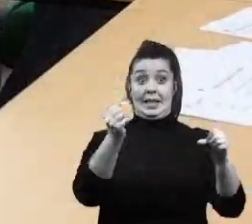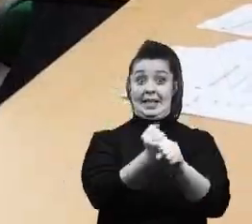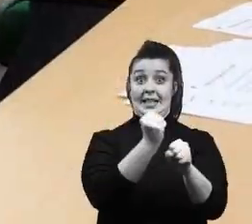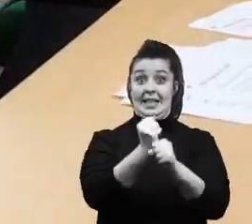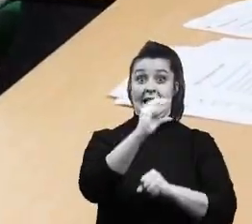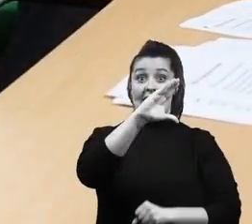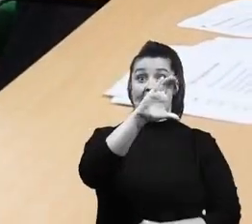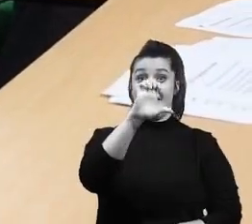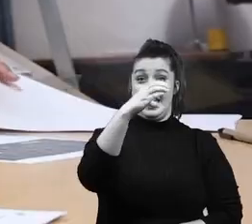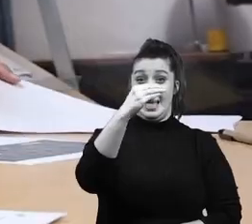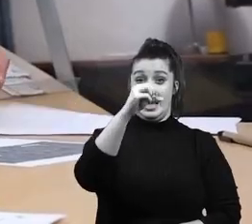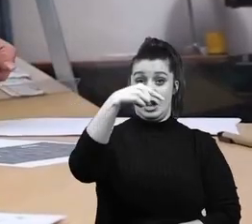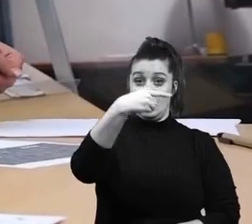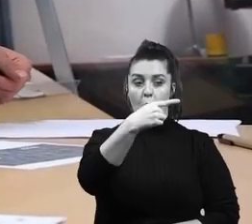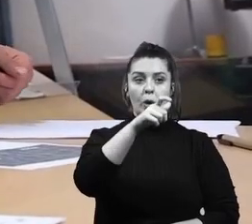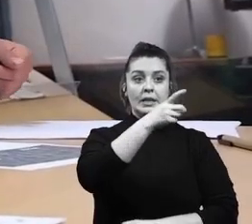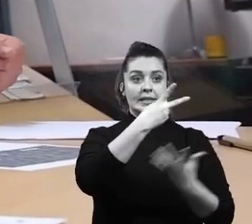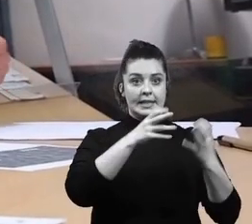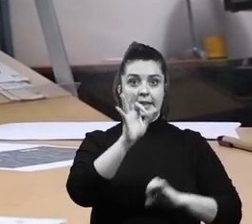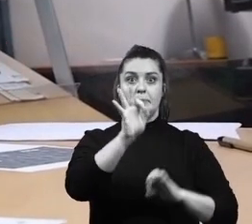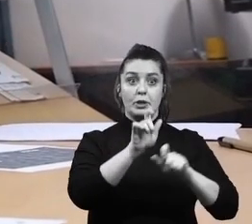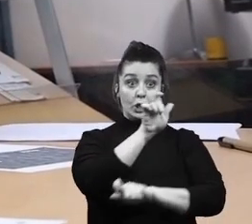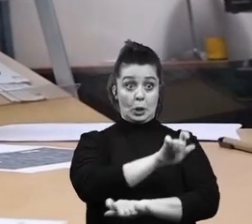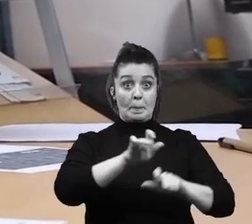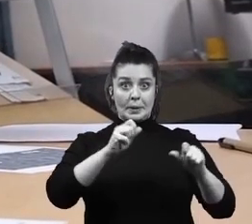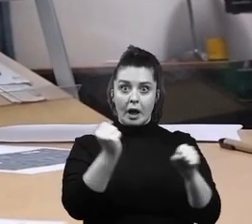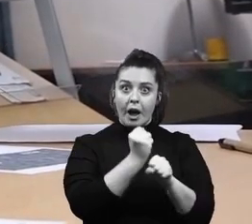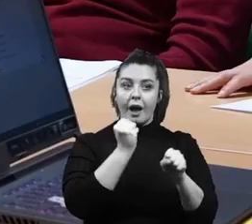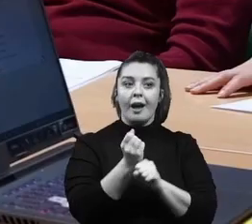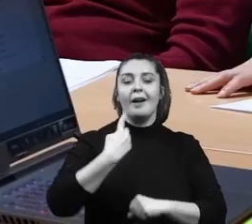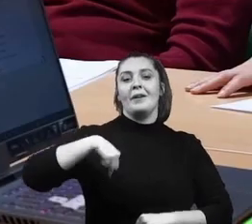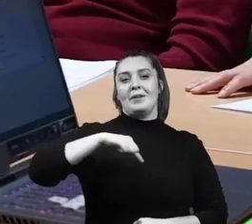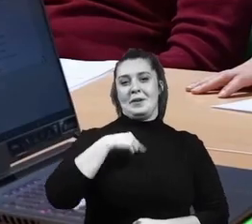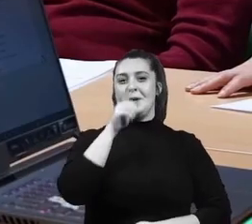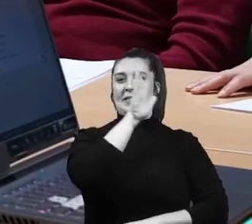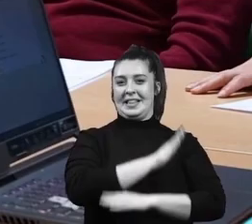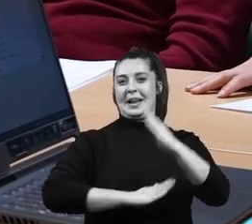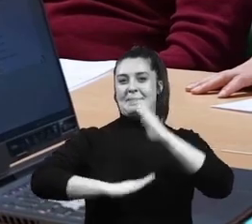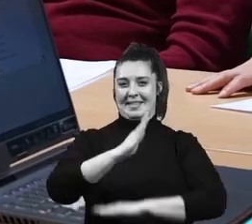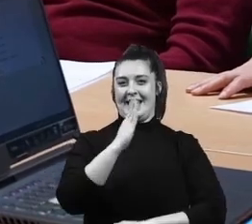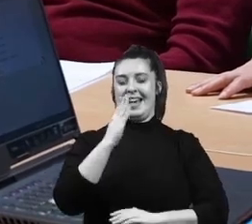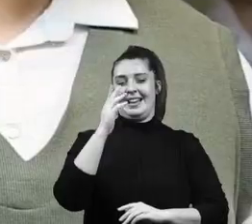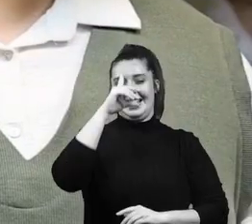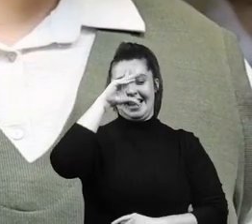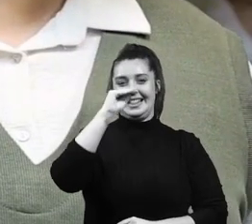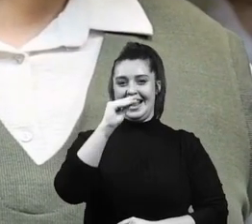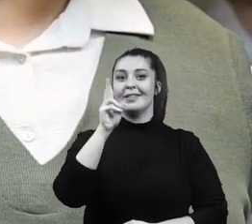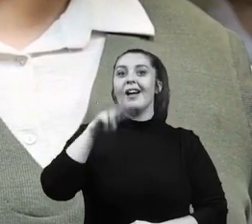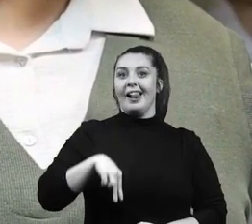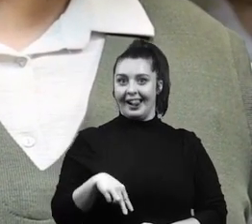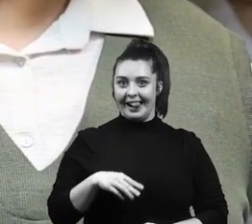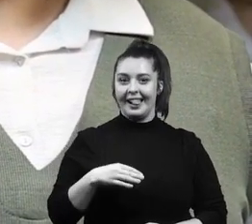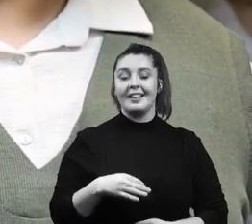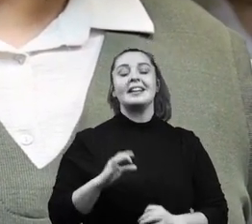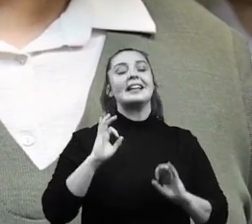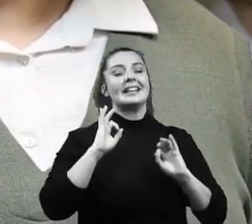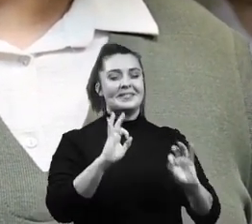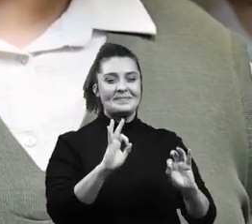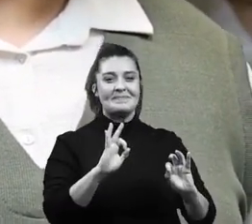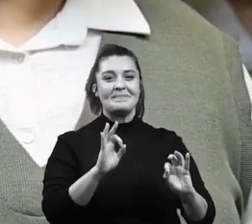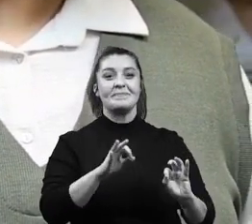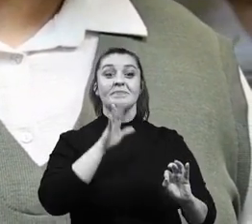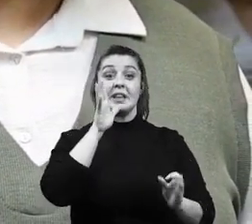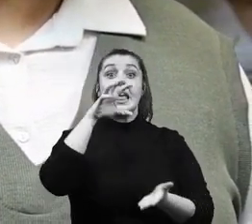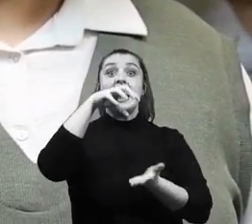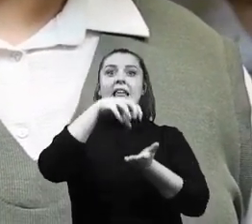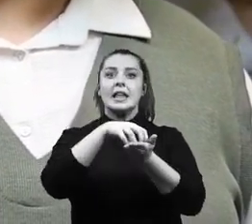El 70% de la plantilla del CEACOG somos personas con discapacidad intelectual. Efectivamente, y